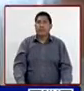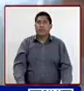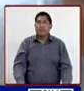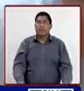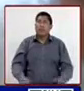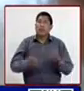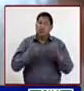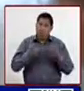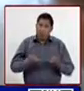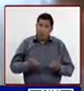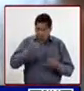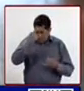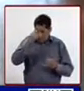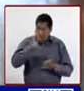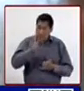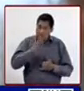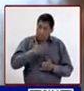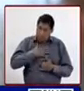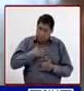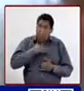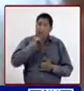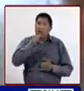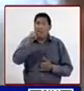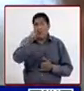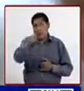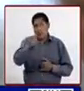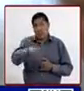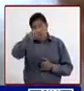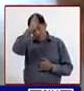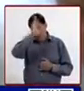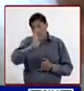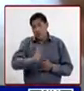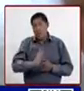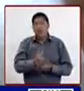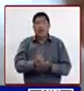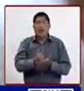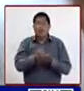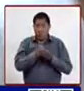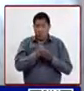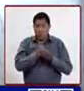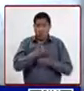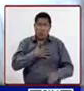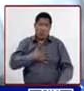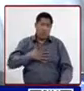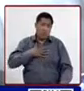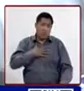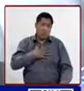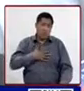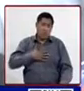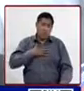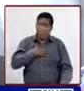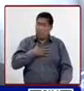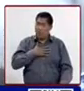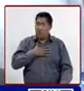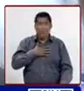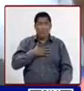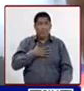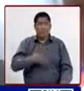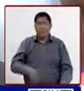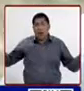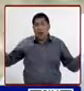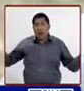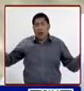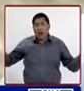Y por mi mañana, por ustedes, porque Dios, al que me ayuda, más les bendice.